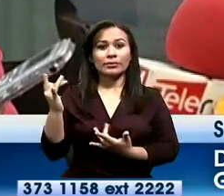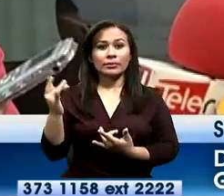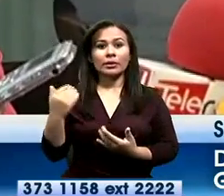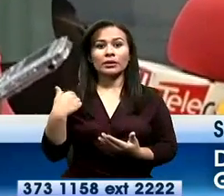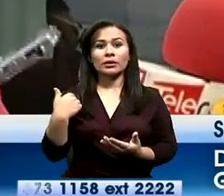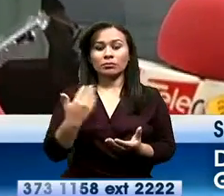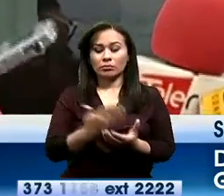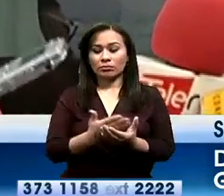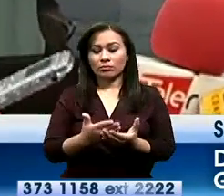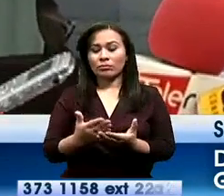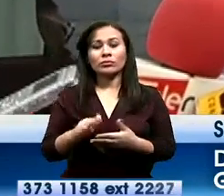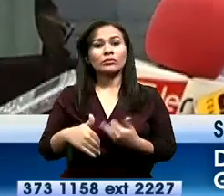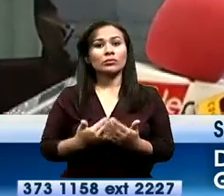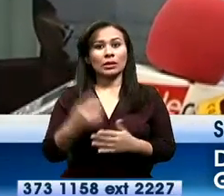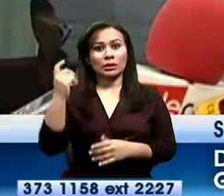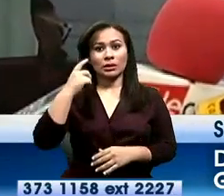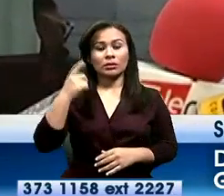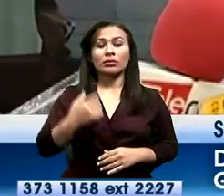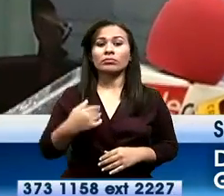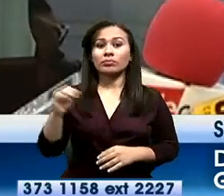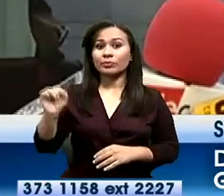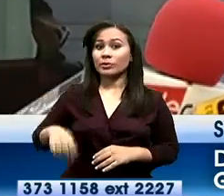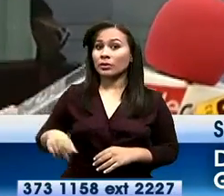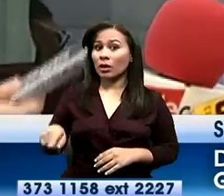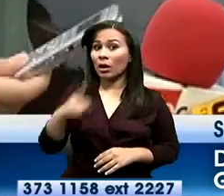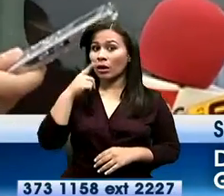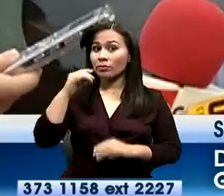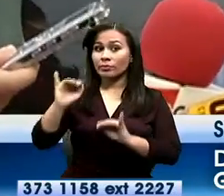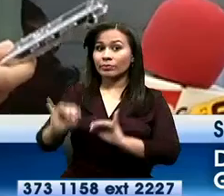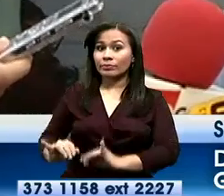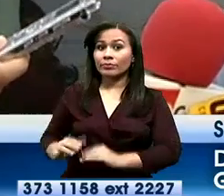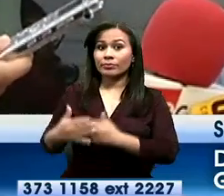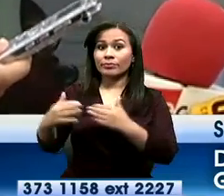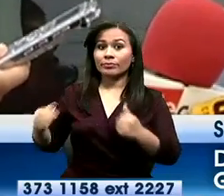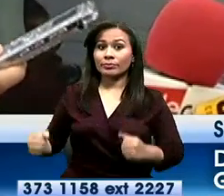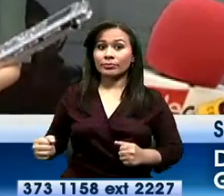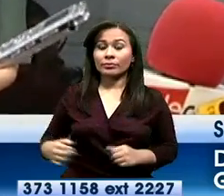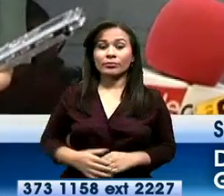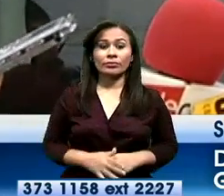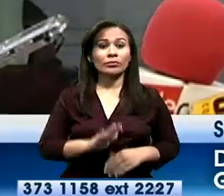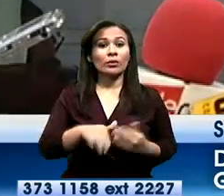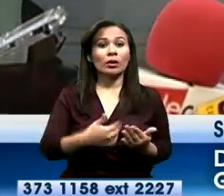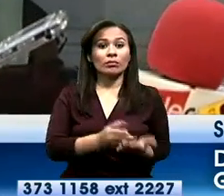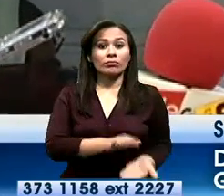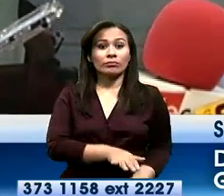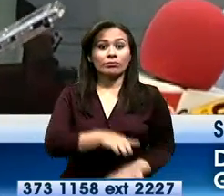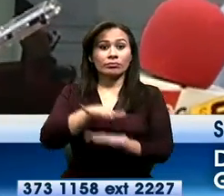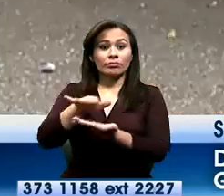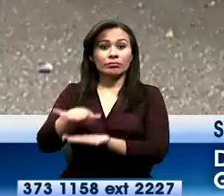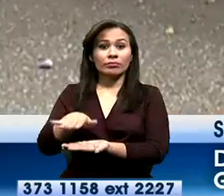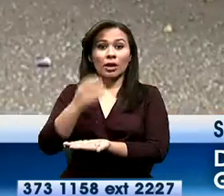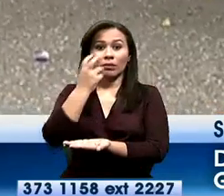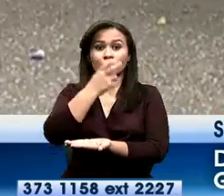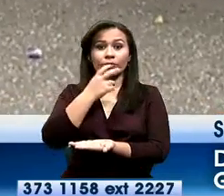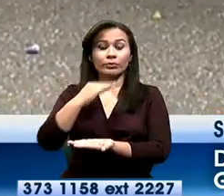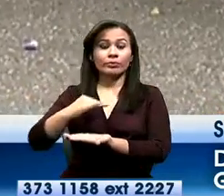los elementos necesarios para sostener el caso, ¿sí? Y sostener todas las afirmaciones que se realicen. Informó